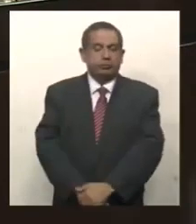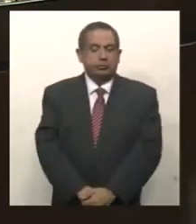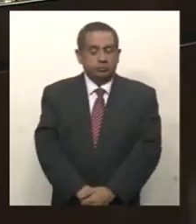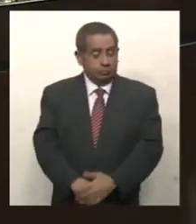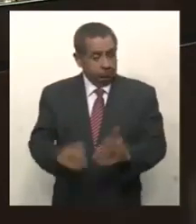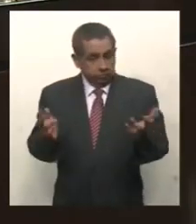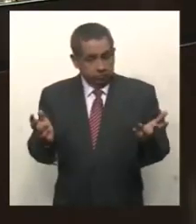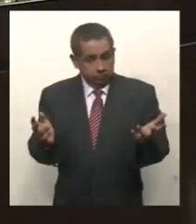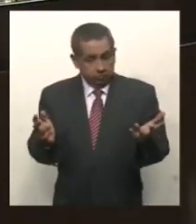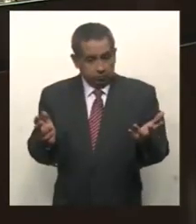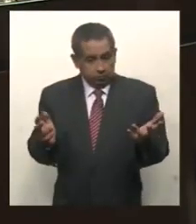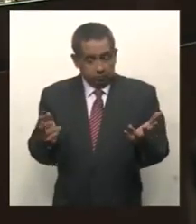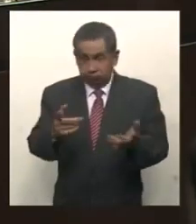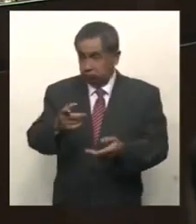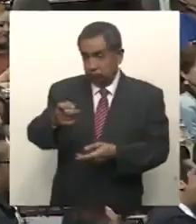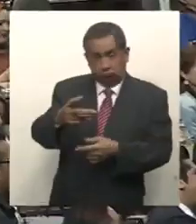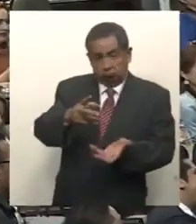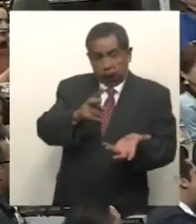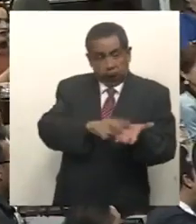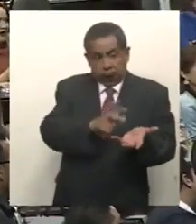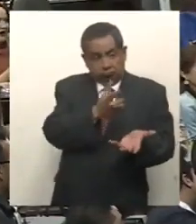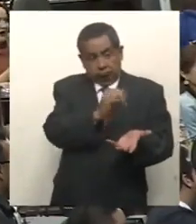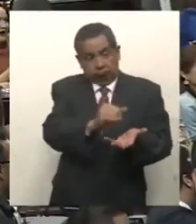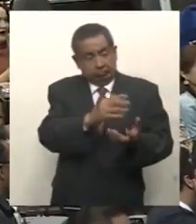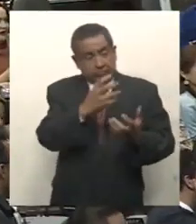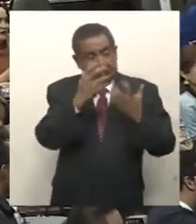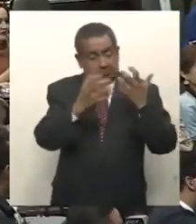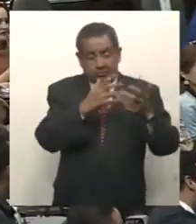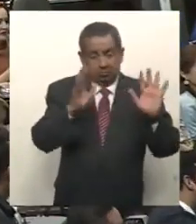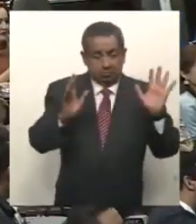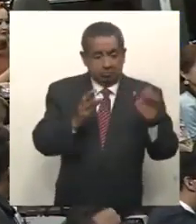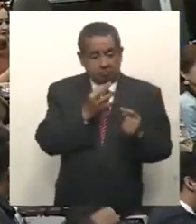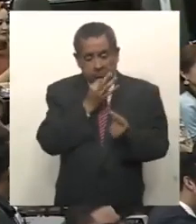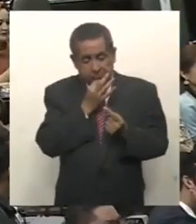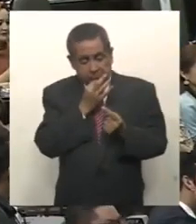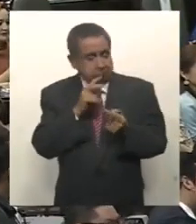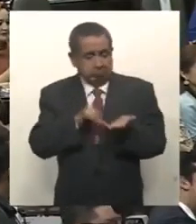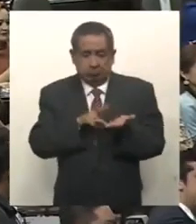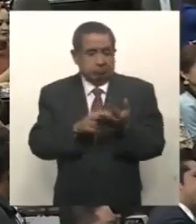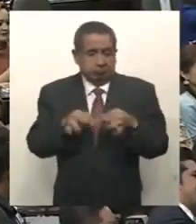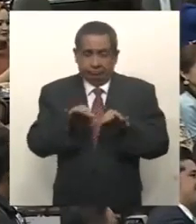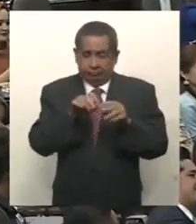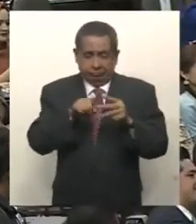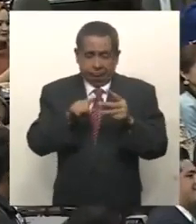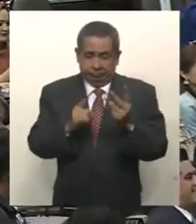Bueno, todo cuesta en esta vida, aunque sean minutos.